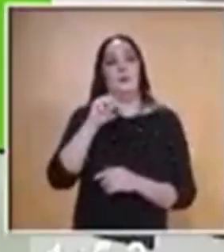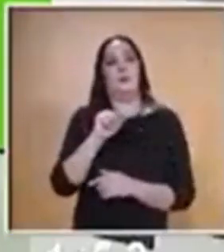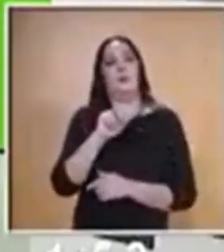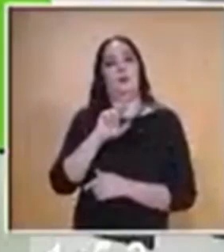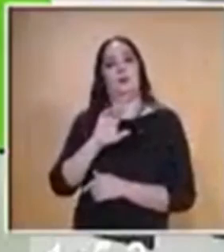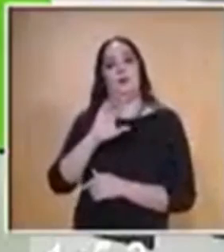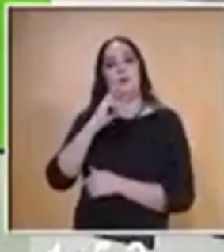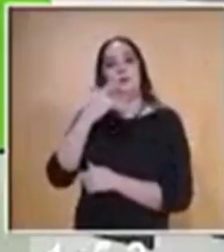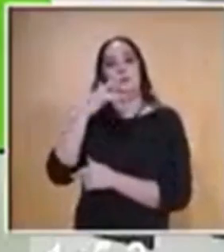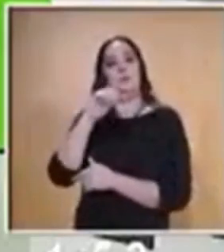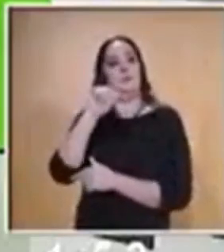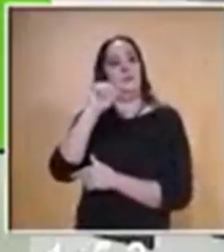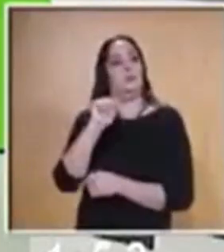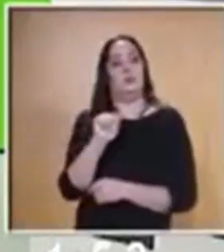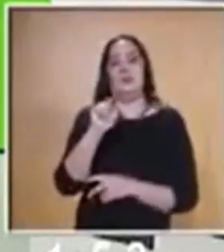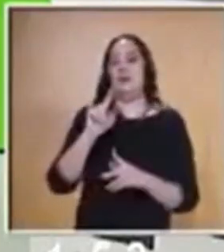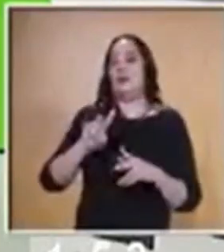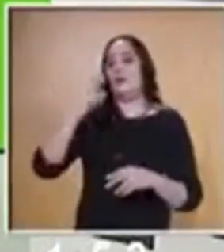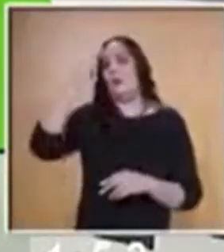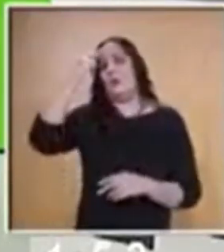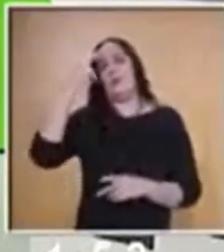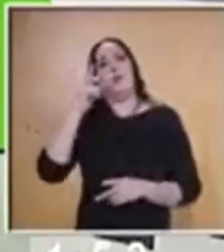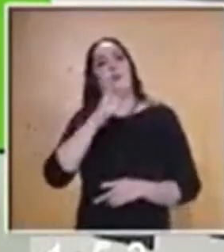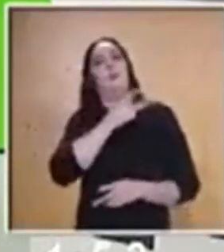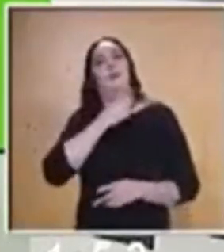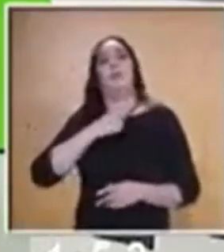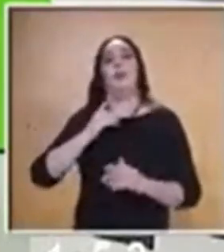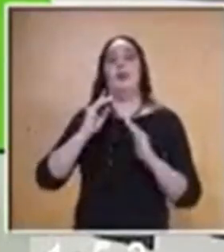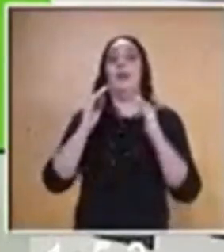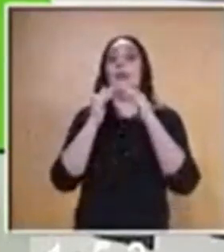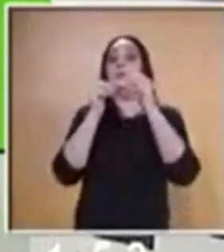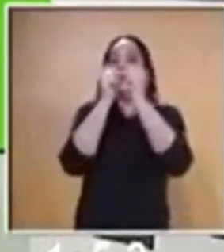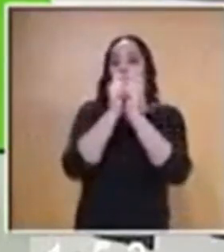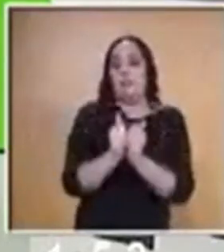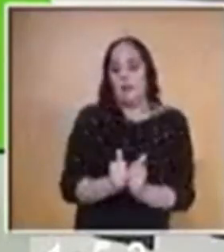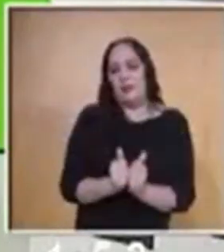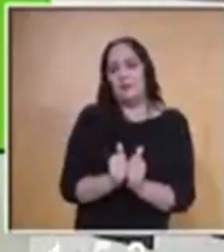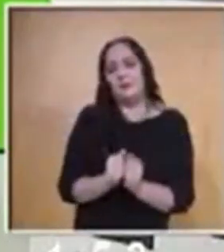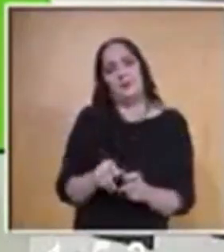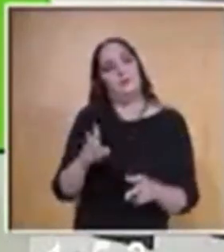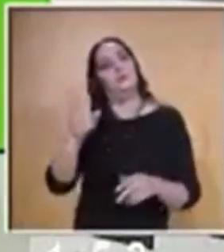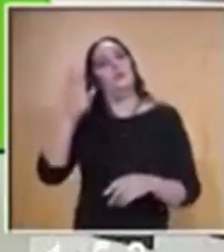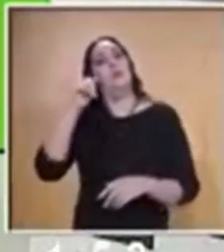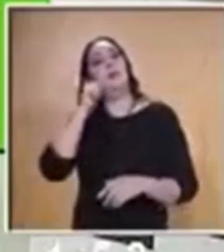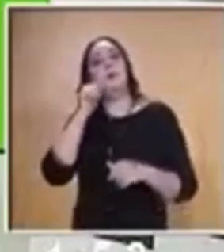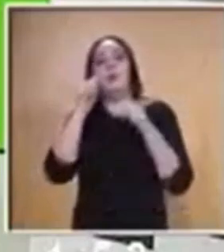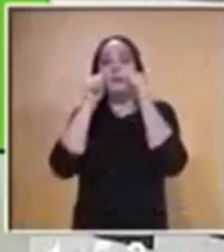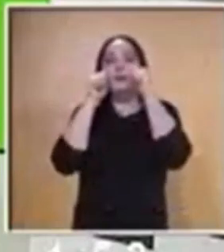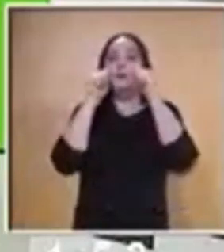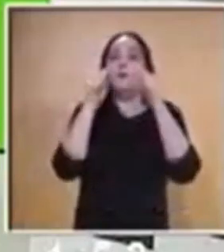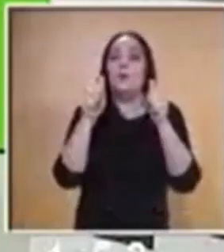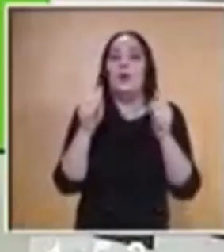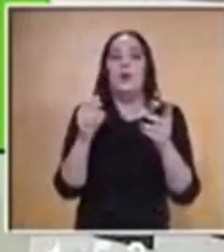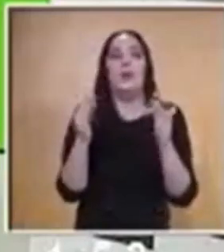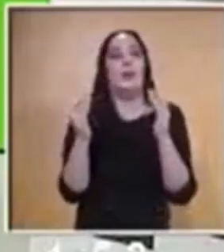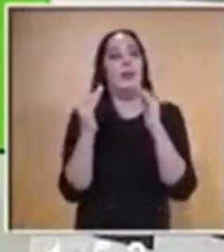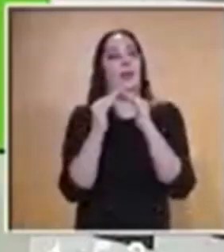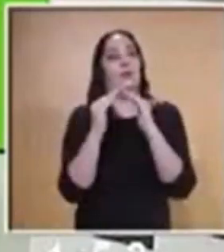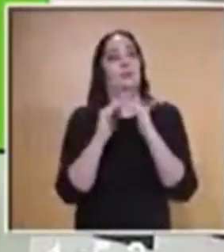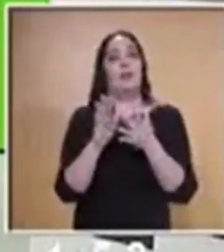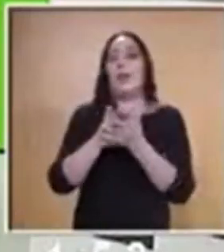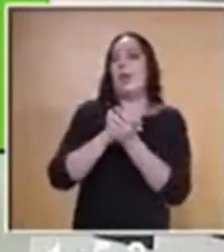hayan sido de utilidad. Recuerden cuidarse en casa, atender las indicaciones y nos vemos en la siguiente. Lávense bien las